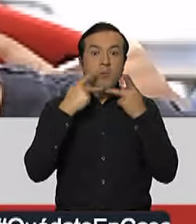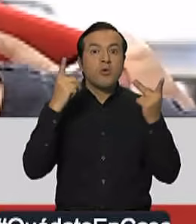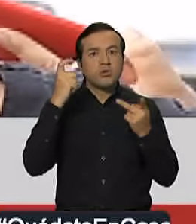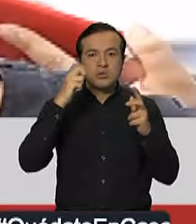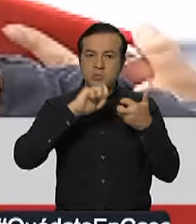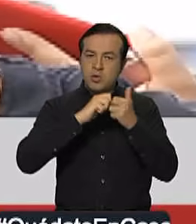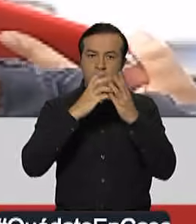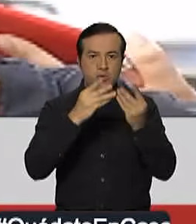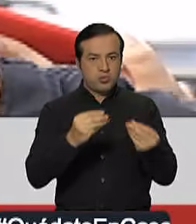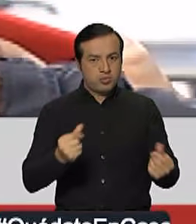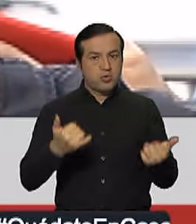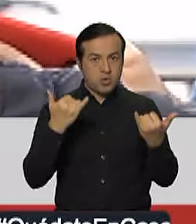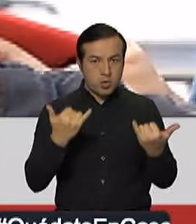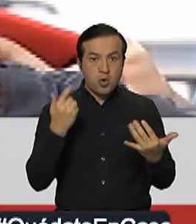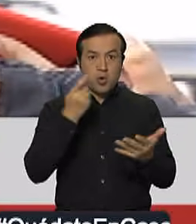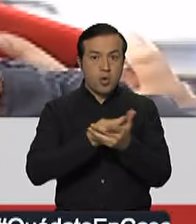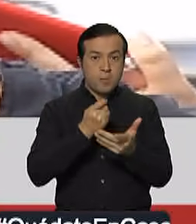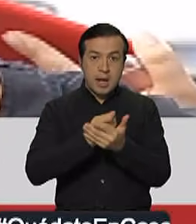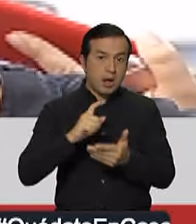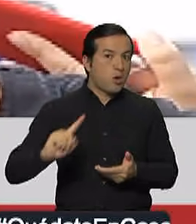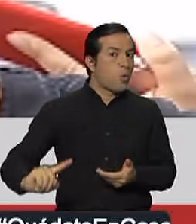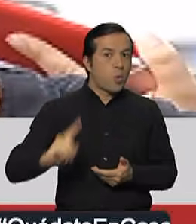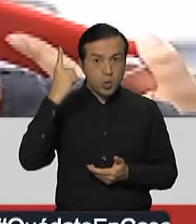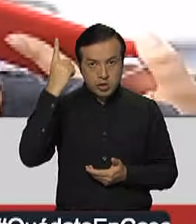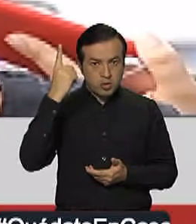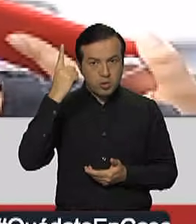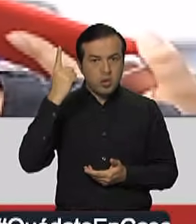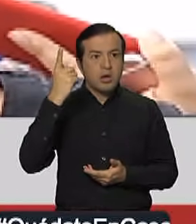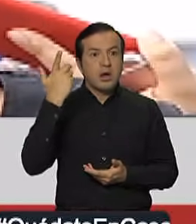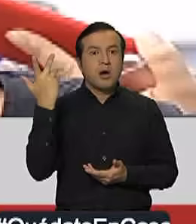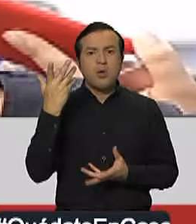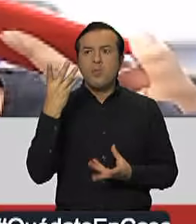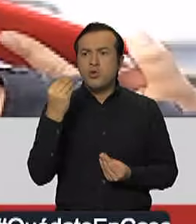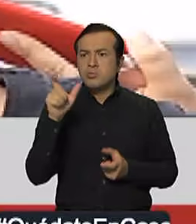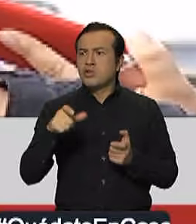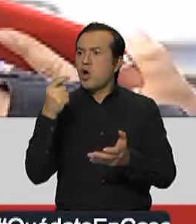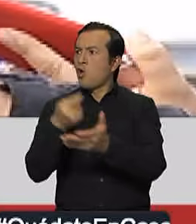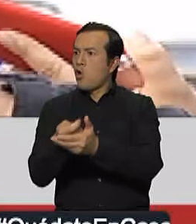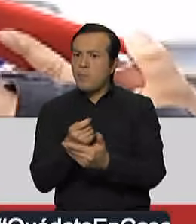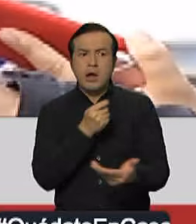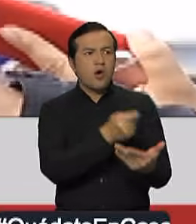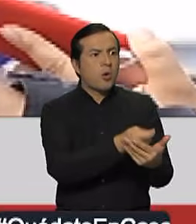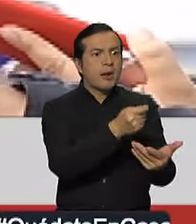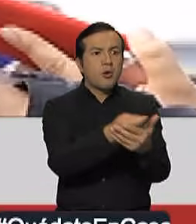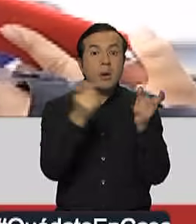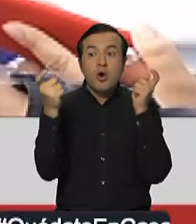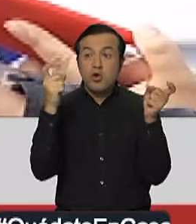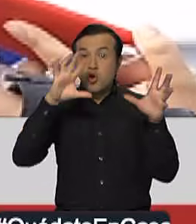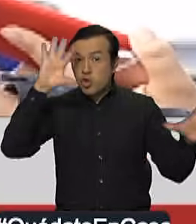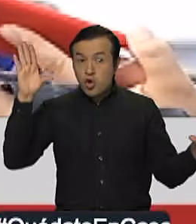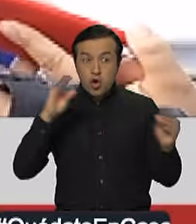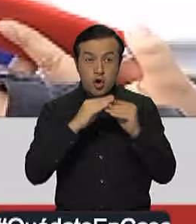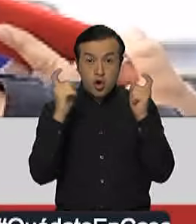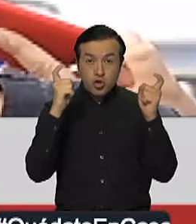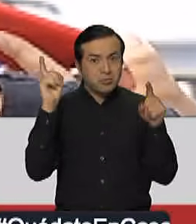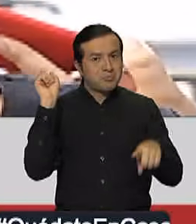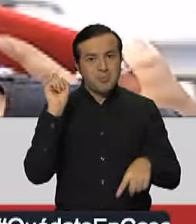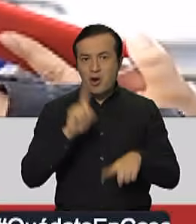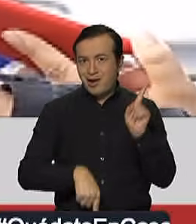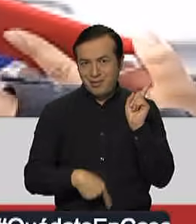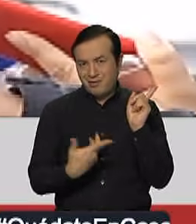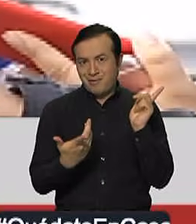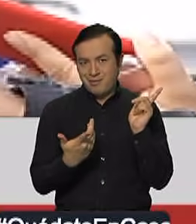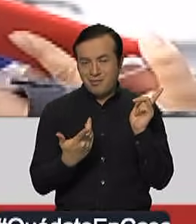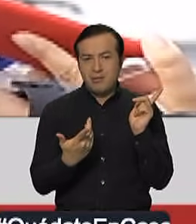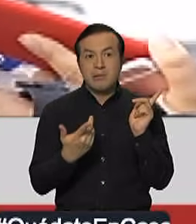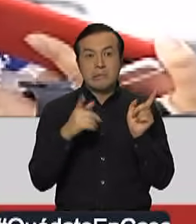solución estructural y esa es la compra unificada, es decir, se tiene que acabar tanta gente comprando porque es muy difícil controlar, pero al mismo tiempo las personas que